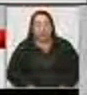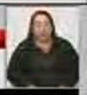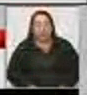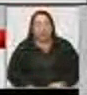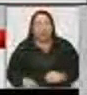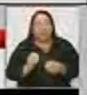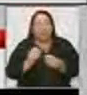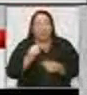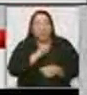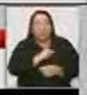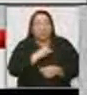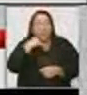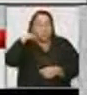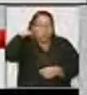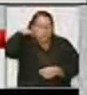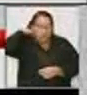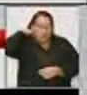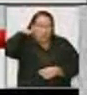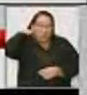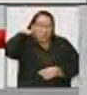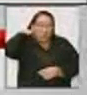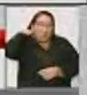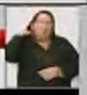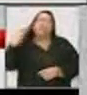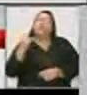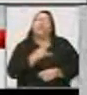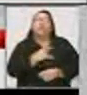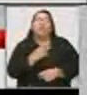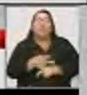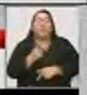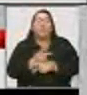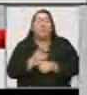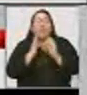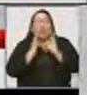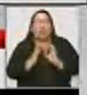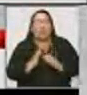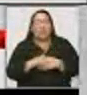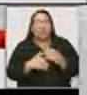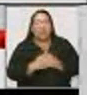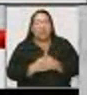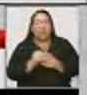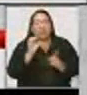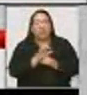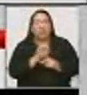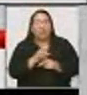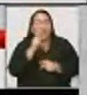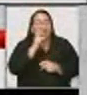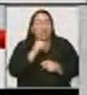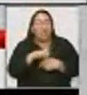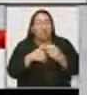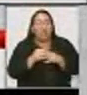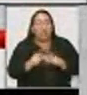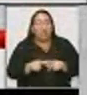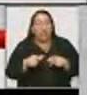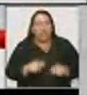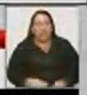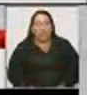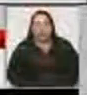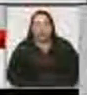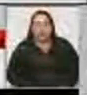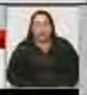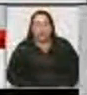y universidades aprobados lineamientos para la prevención y atención del hostigamiento sexual en dichos